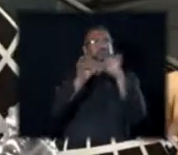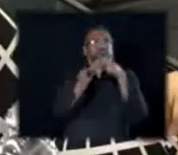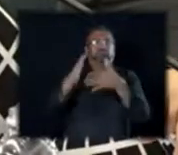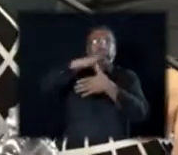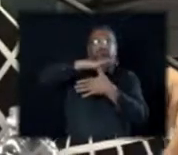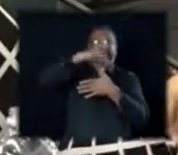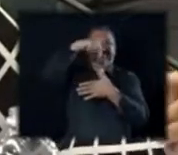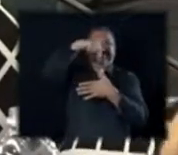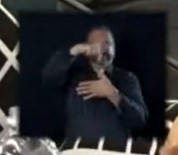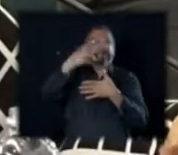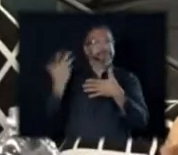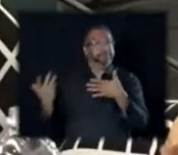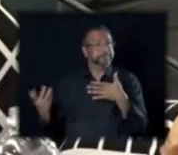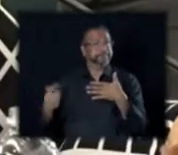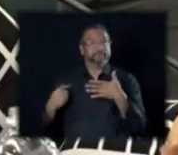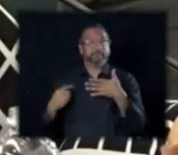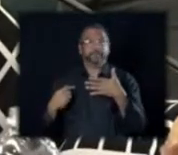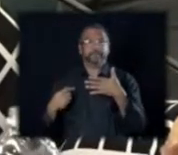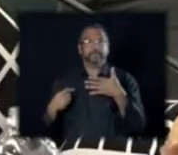recomendación principal,